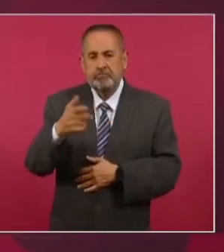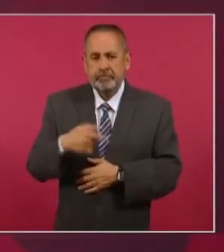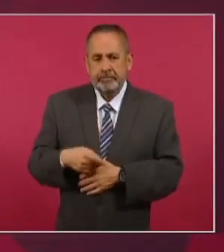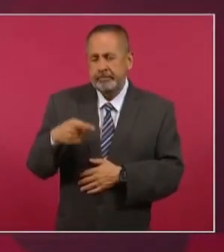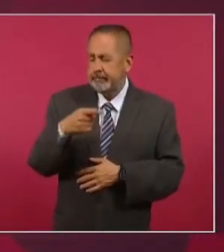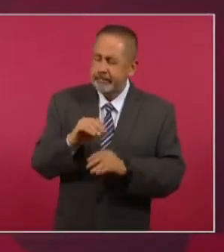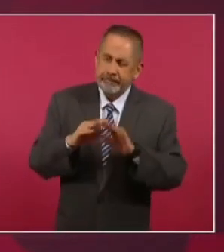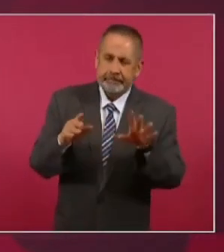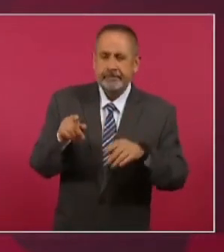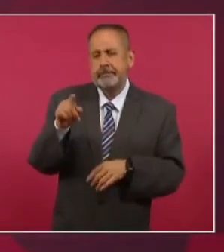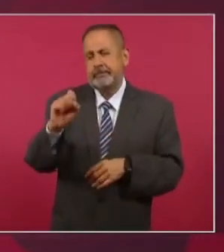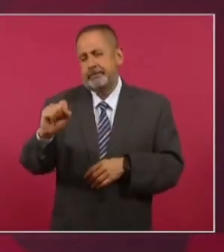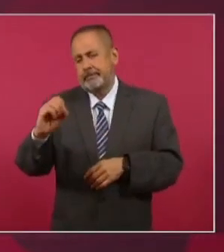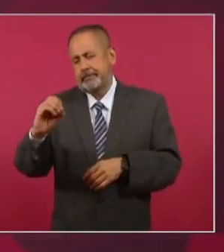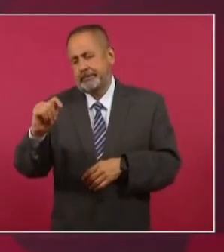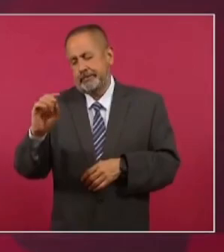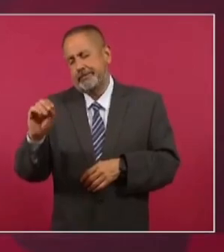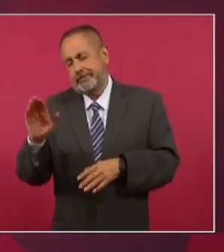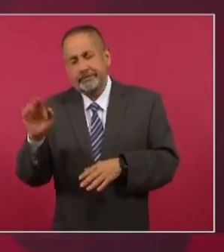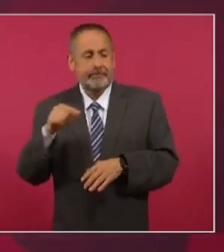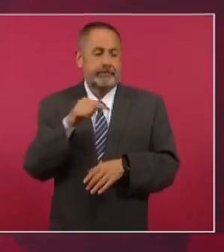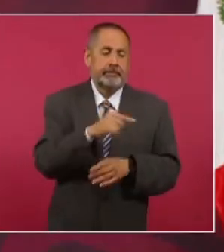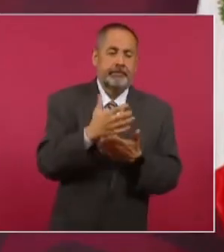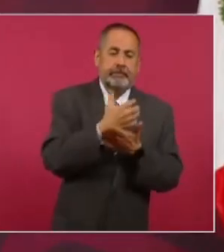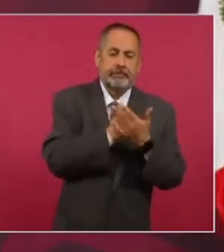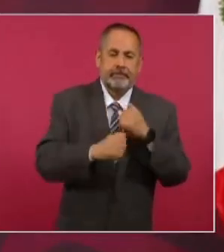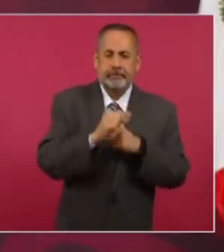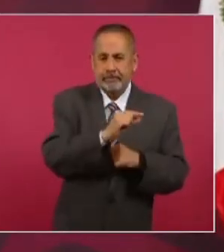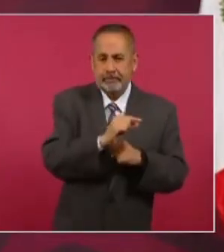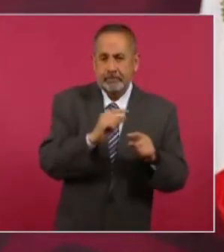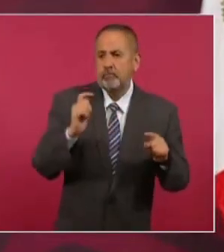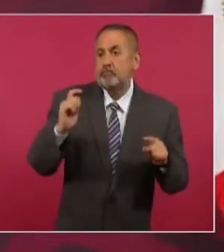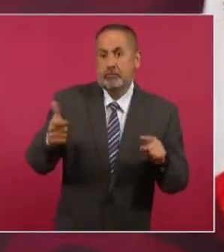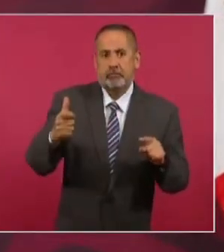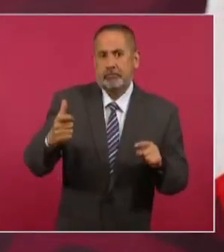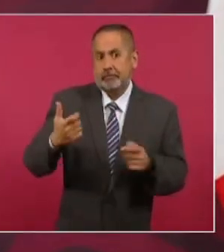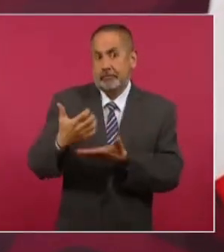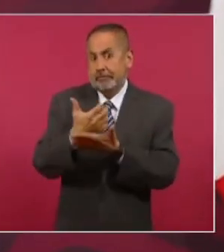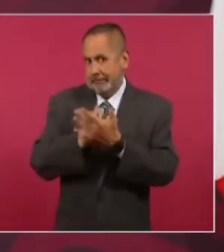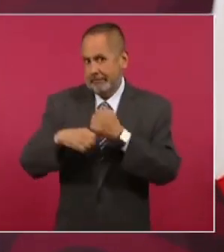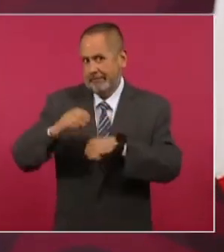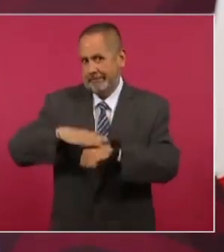no gana lo que le pagan a Soto